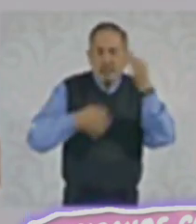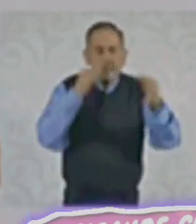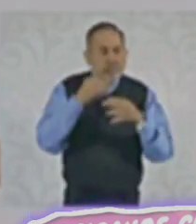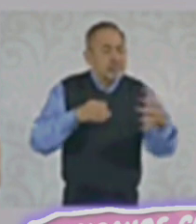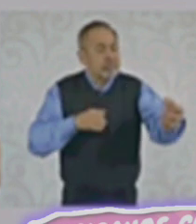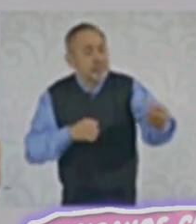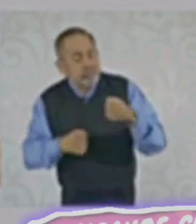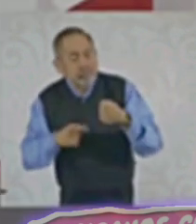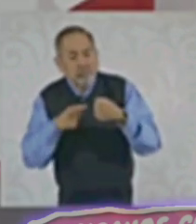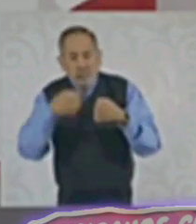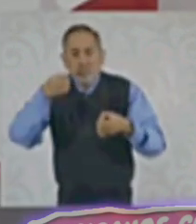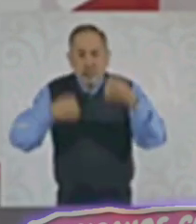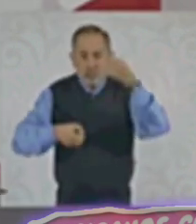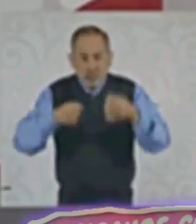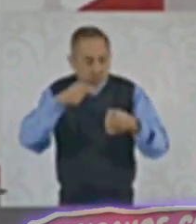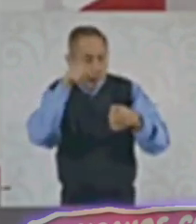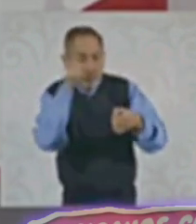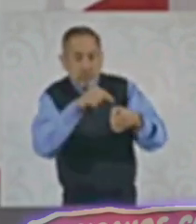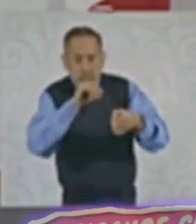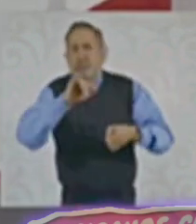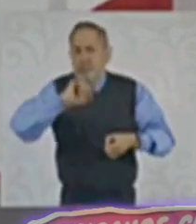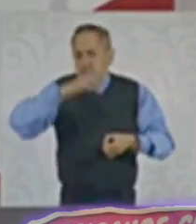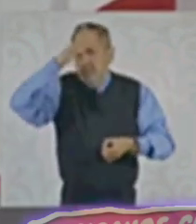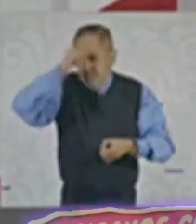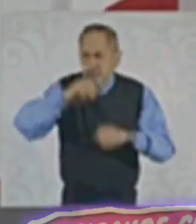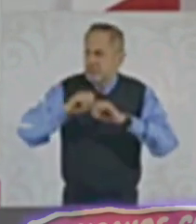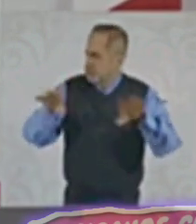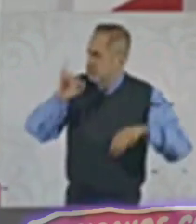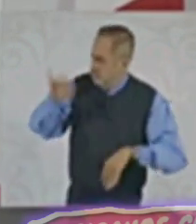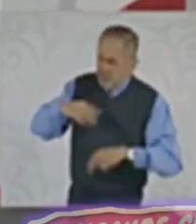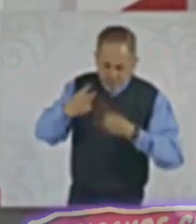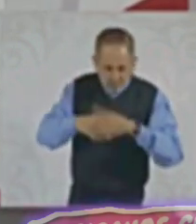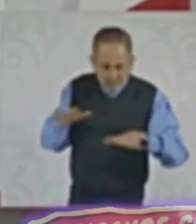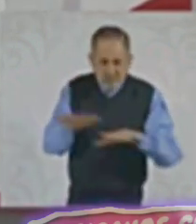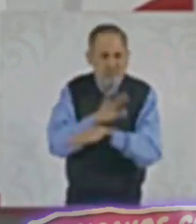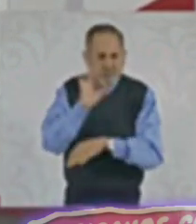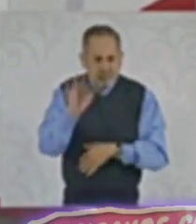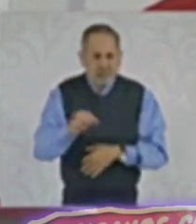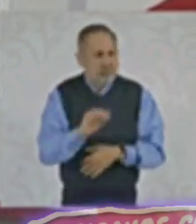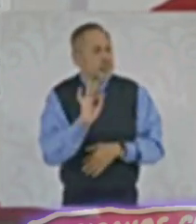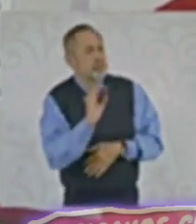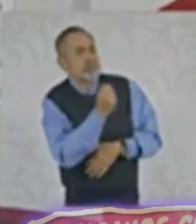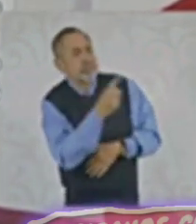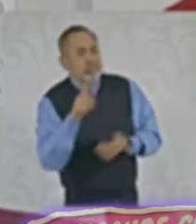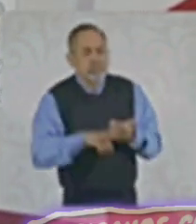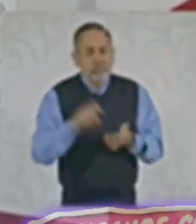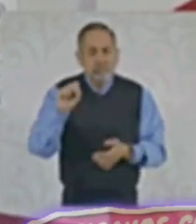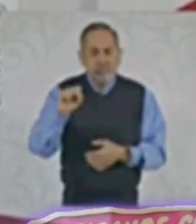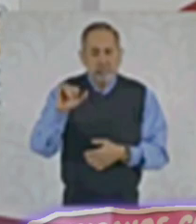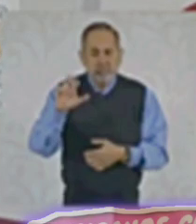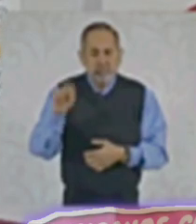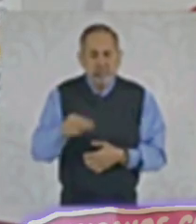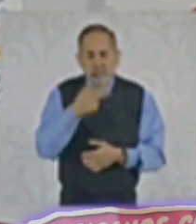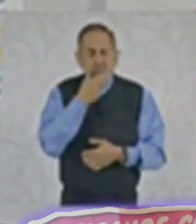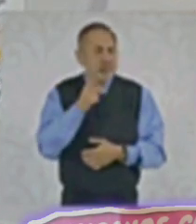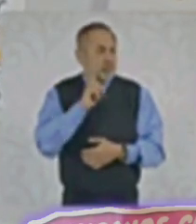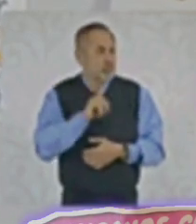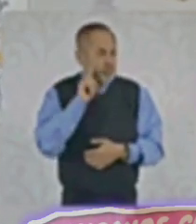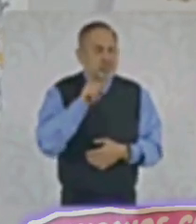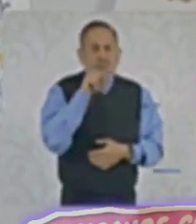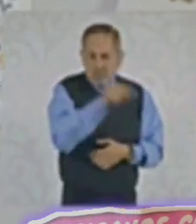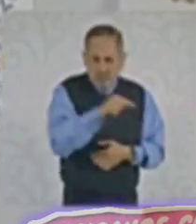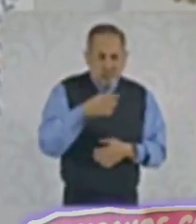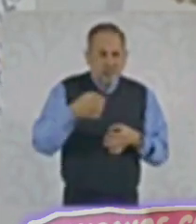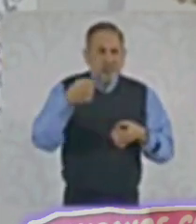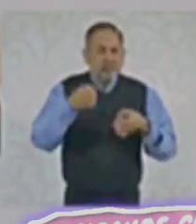que escucharan no solamente a algunos ministros de la Corte o ministras, sino también